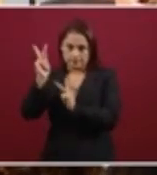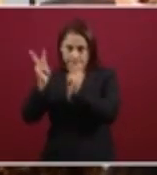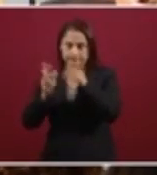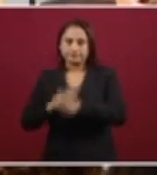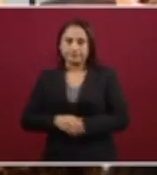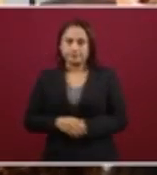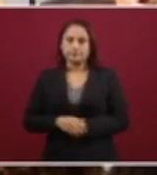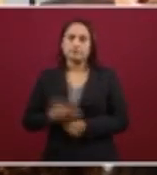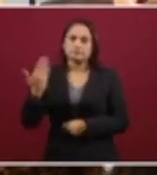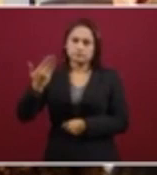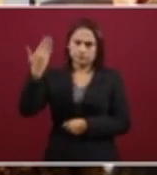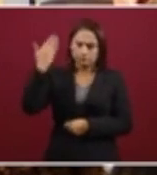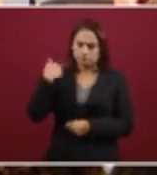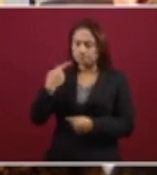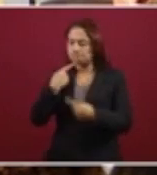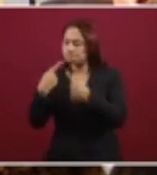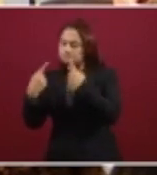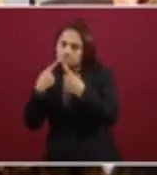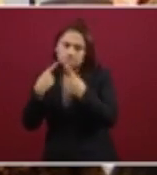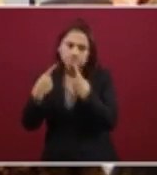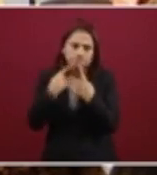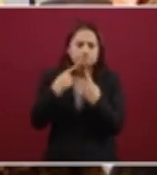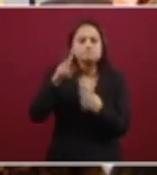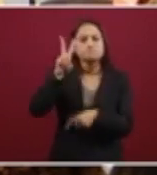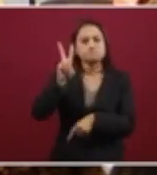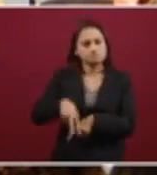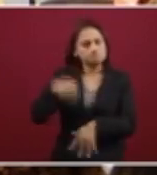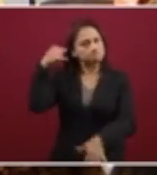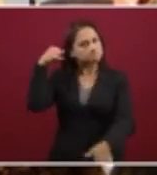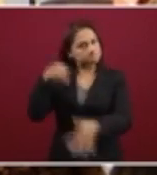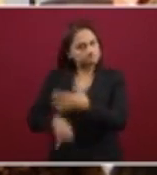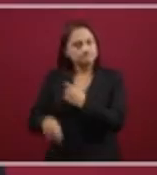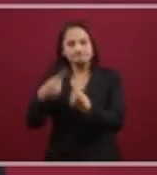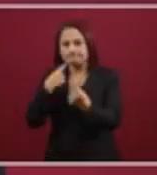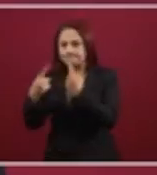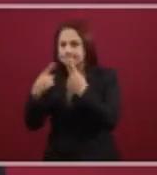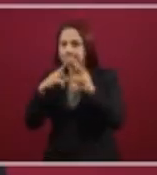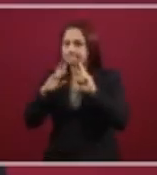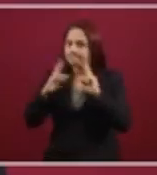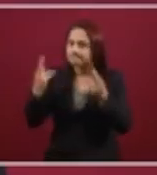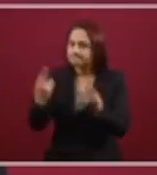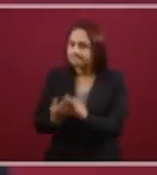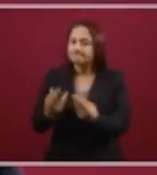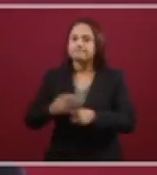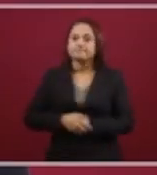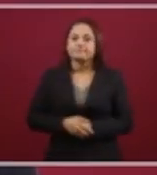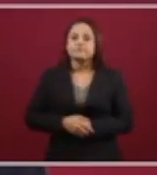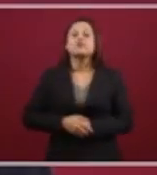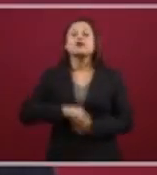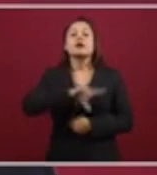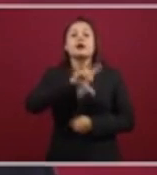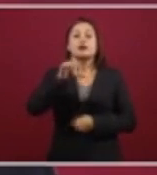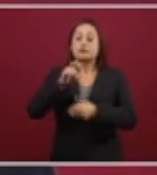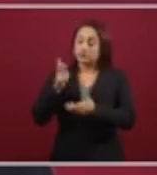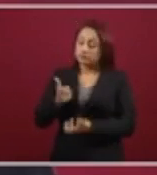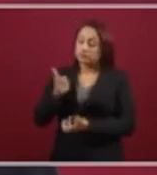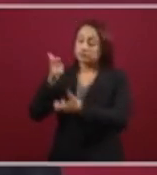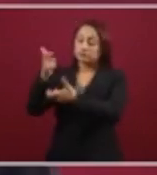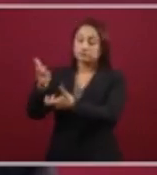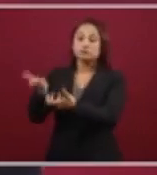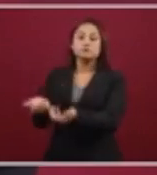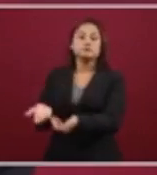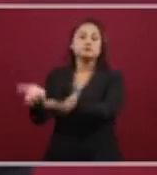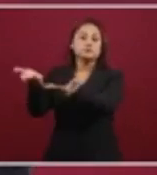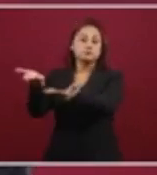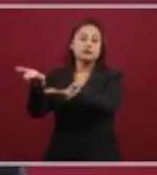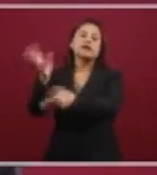a través de un diálogo intenso. Una vez entregado el fertilizante, pues entenderán que va a ser muy difícil poder seguir la